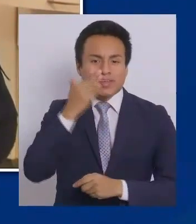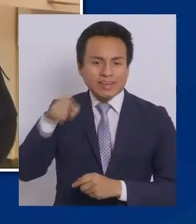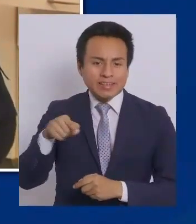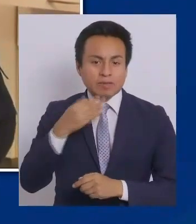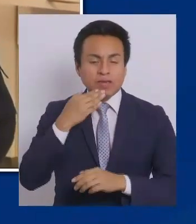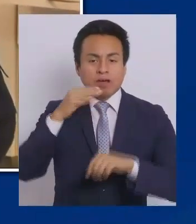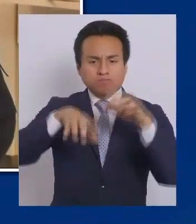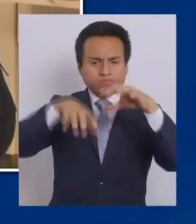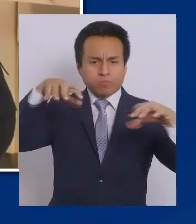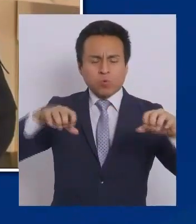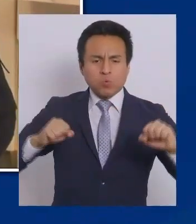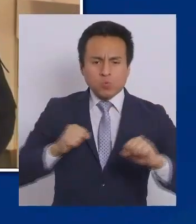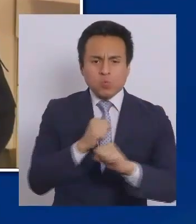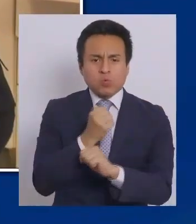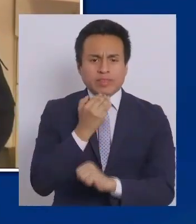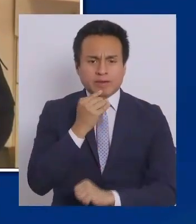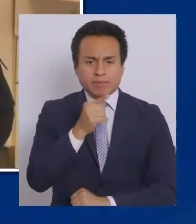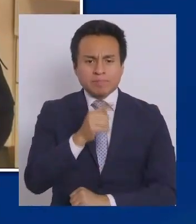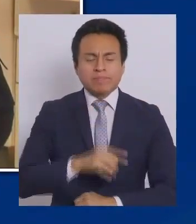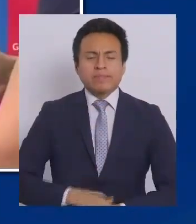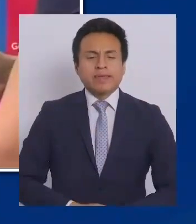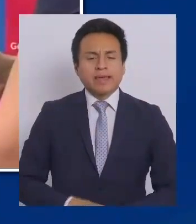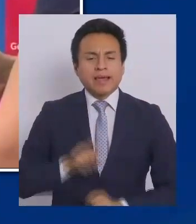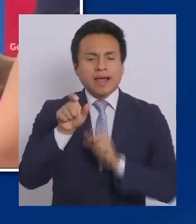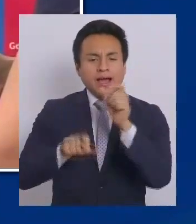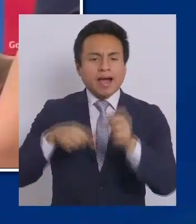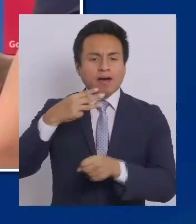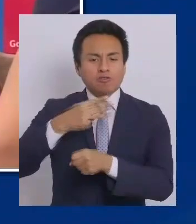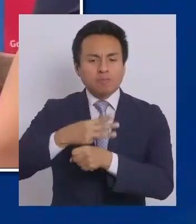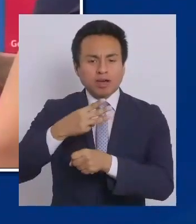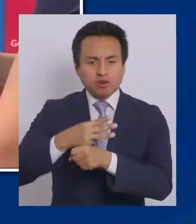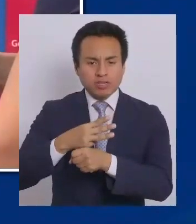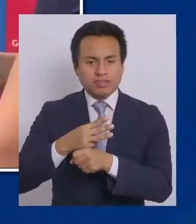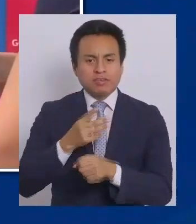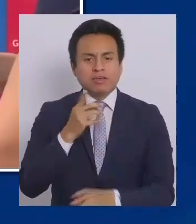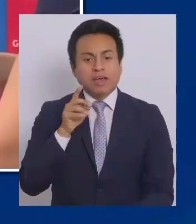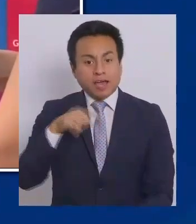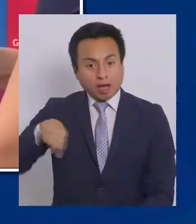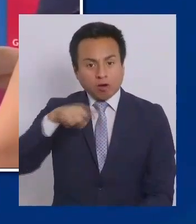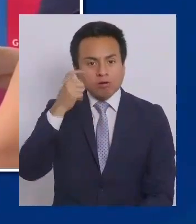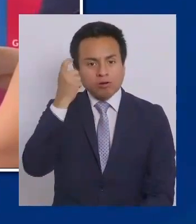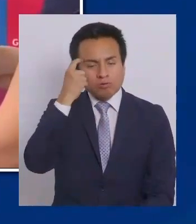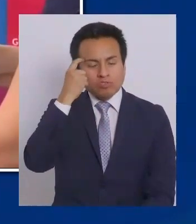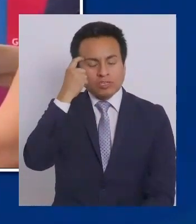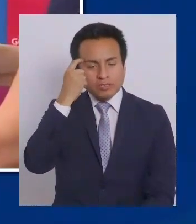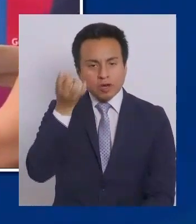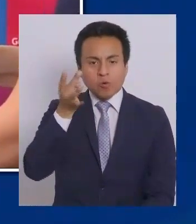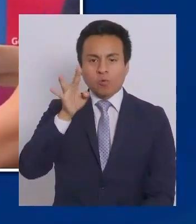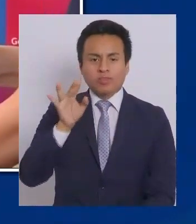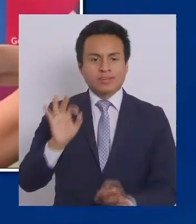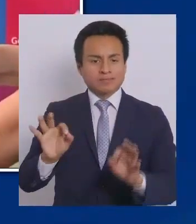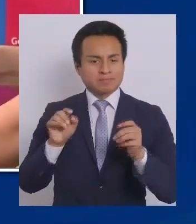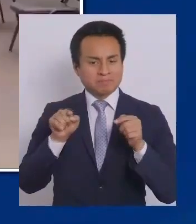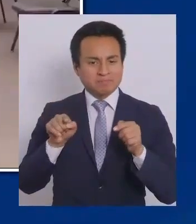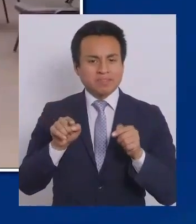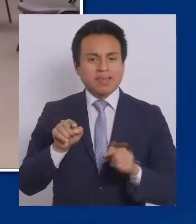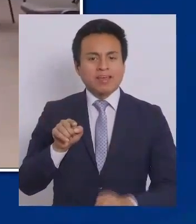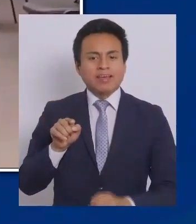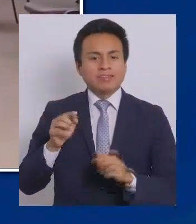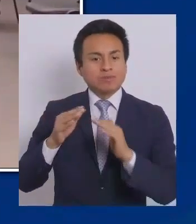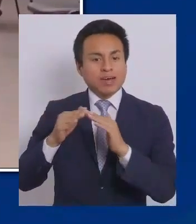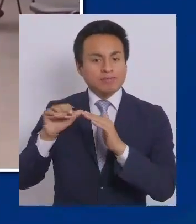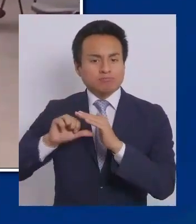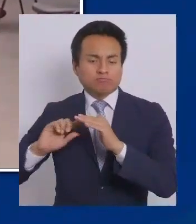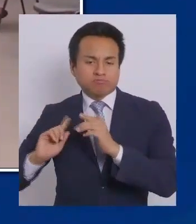altiplano nuestros adultos mayores tienen una conciencia única y han salido de sus